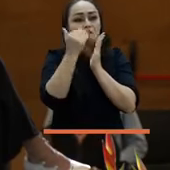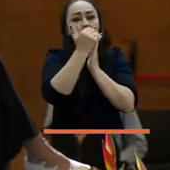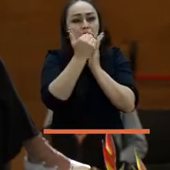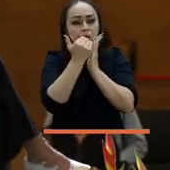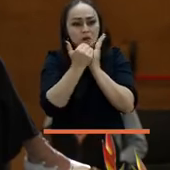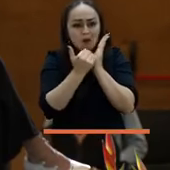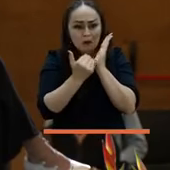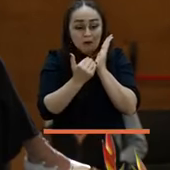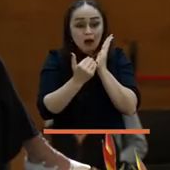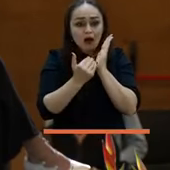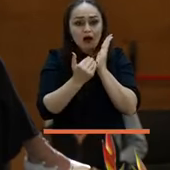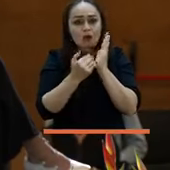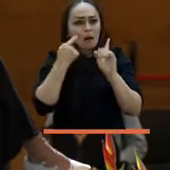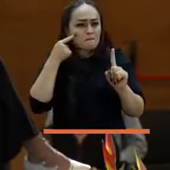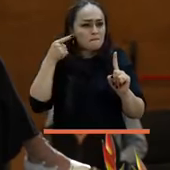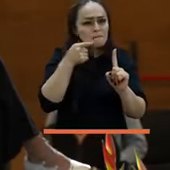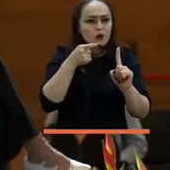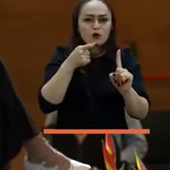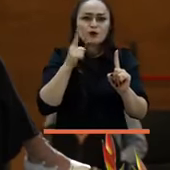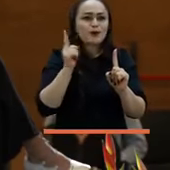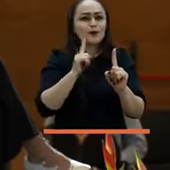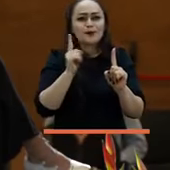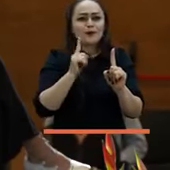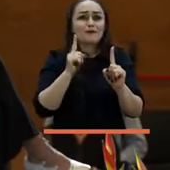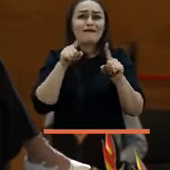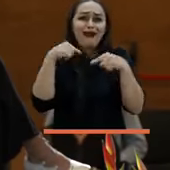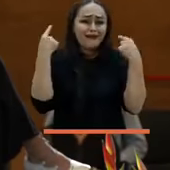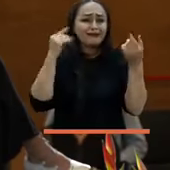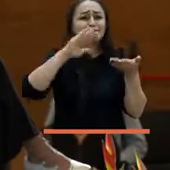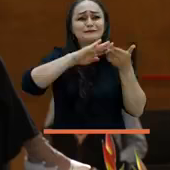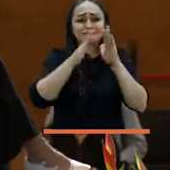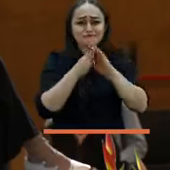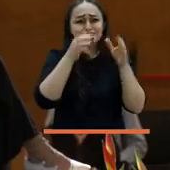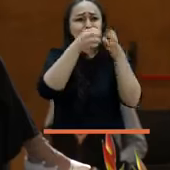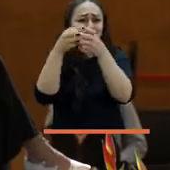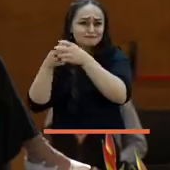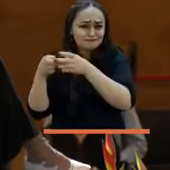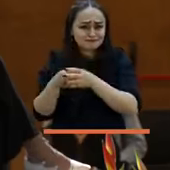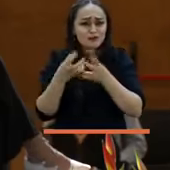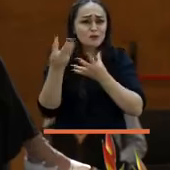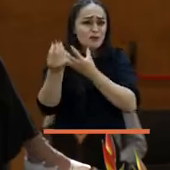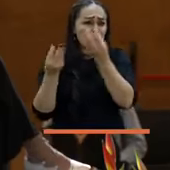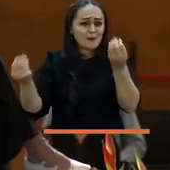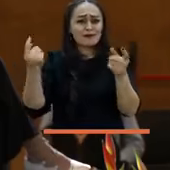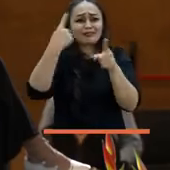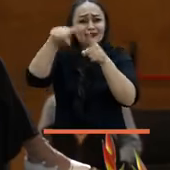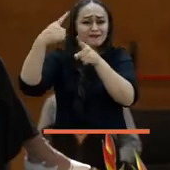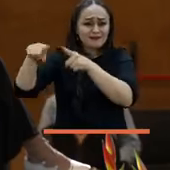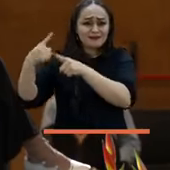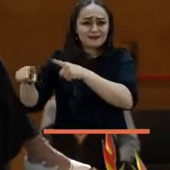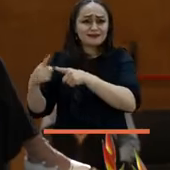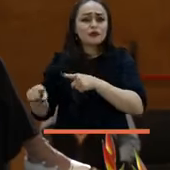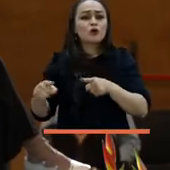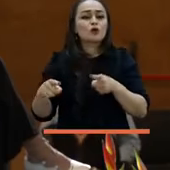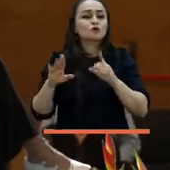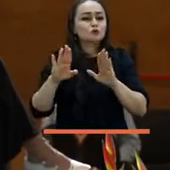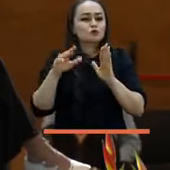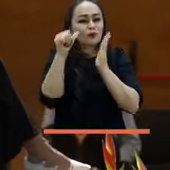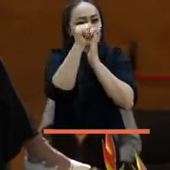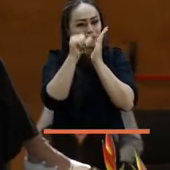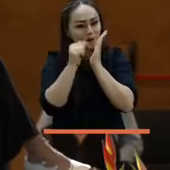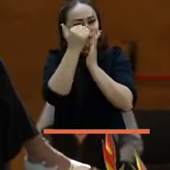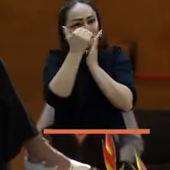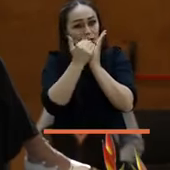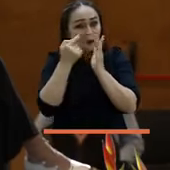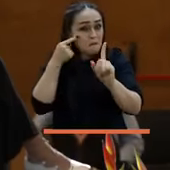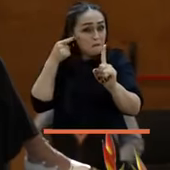encontrar como programas específicos precisamente porque son muchas las poblaciones que hoy incluir entonces no necesariamente lo vamos a encontrar como un programa específico